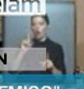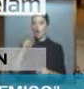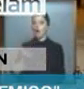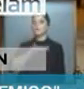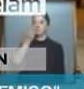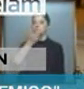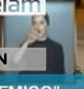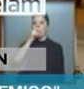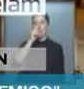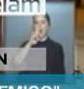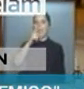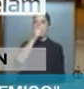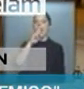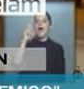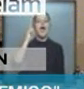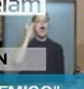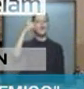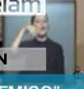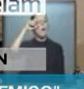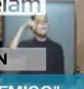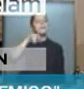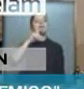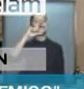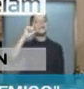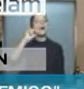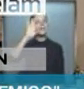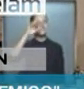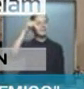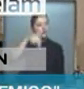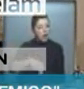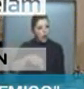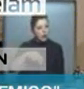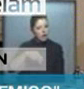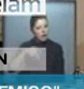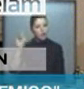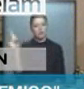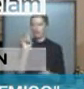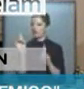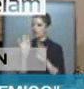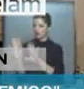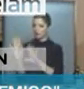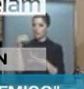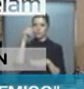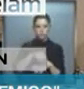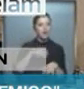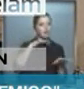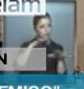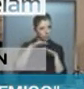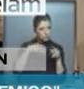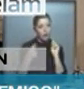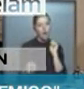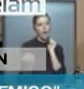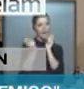argumentación. Yo Pero. creo que, yo creo que es las cosas que hemos hecho, los Sí. hechos,